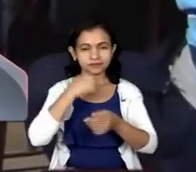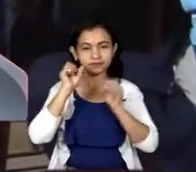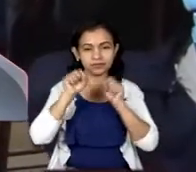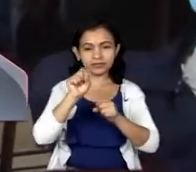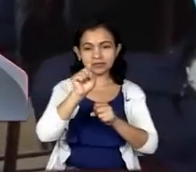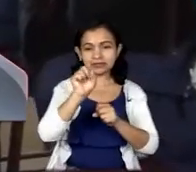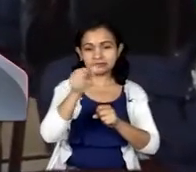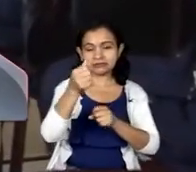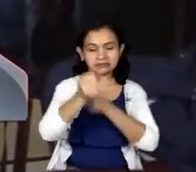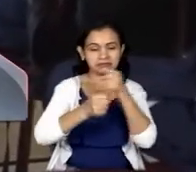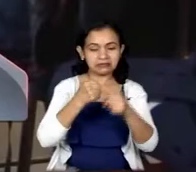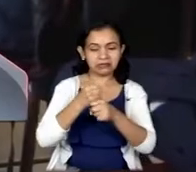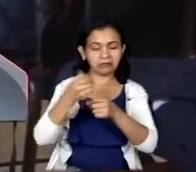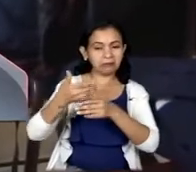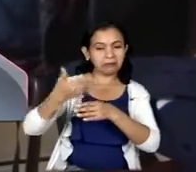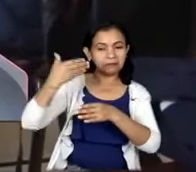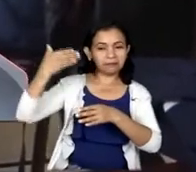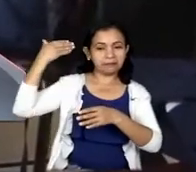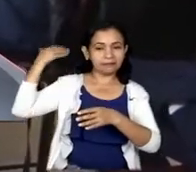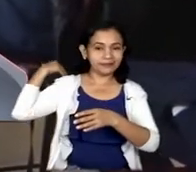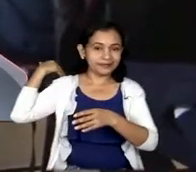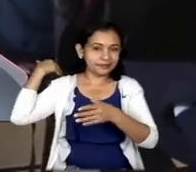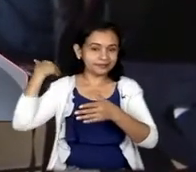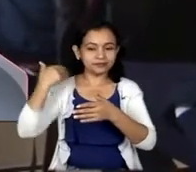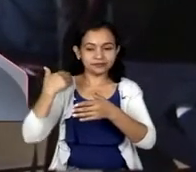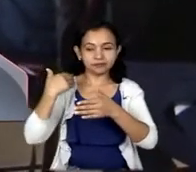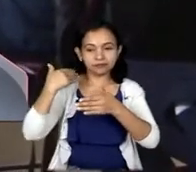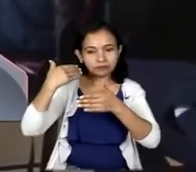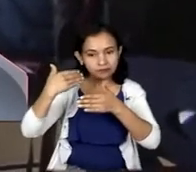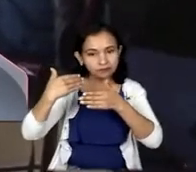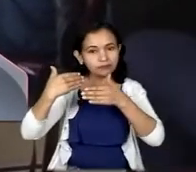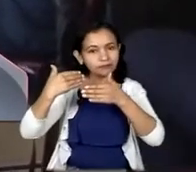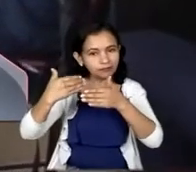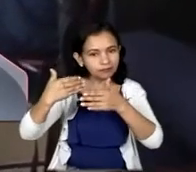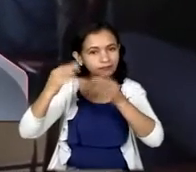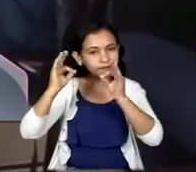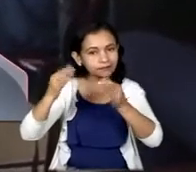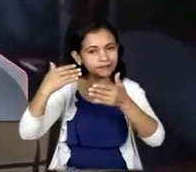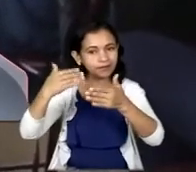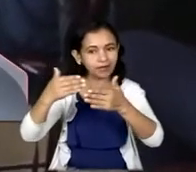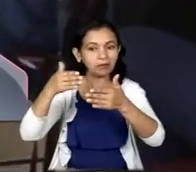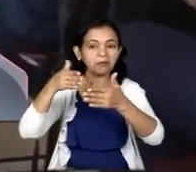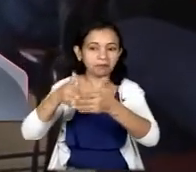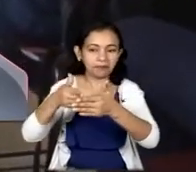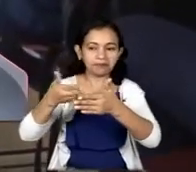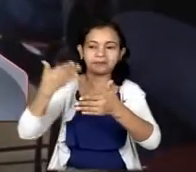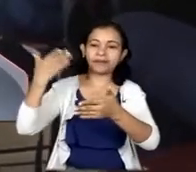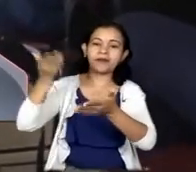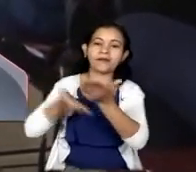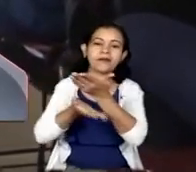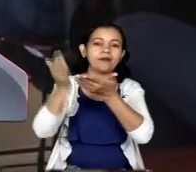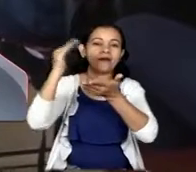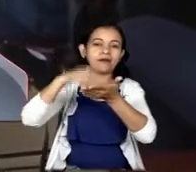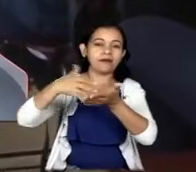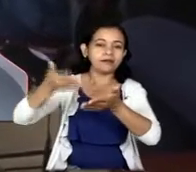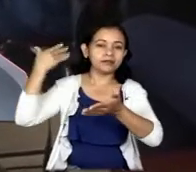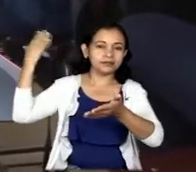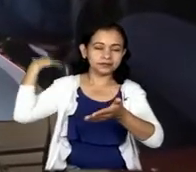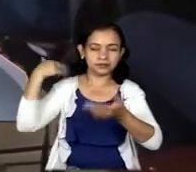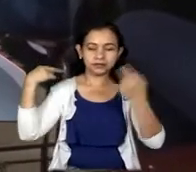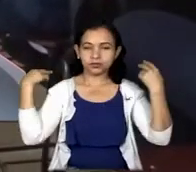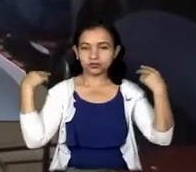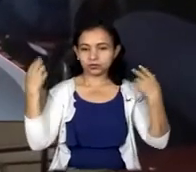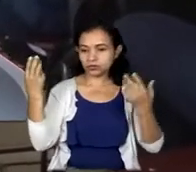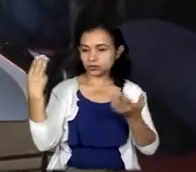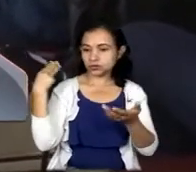16 años de retroceso. ¿Por qué? Porque nosotros veníamos avanzando, nosotros teníamos Recuerdo, aún no era maestra yo en los